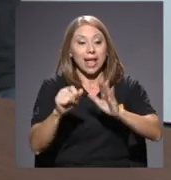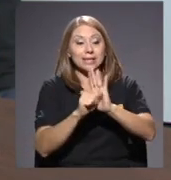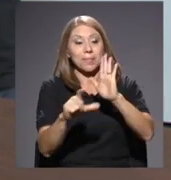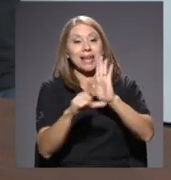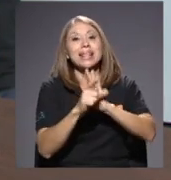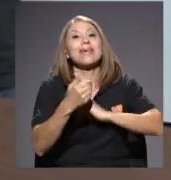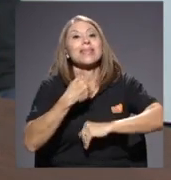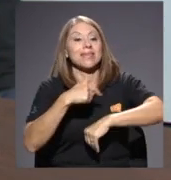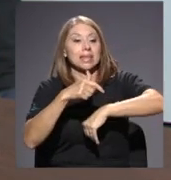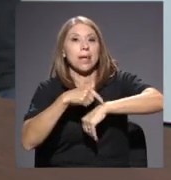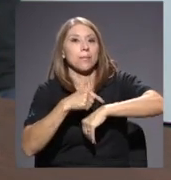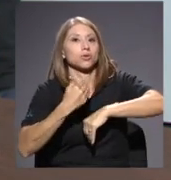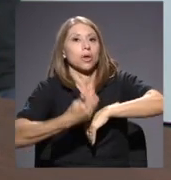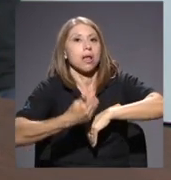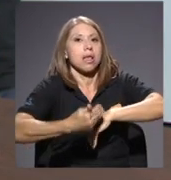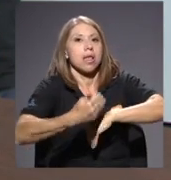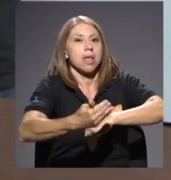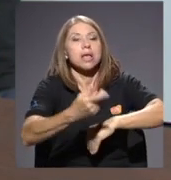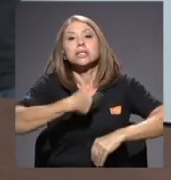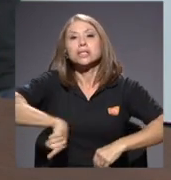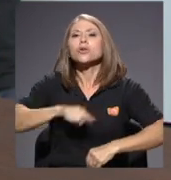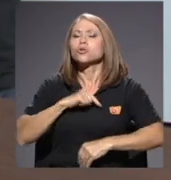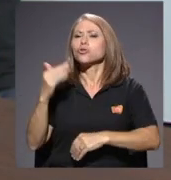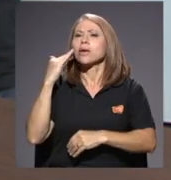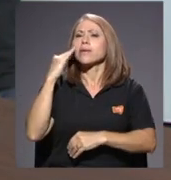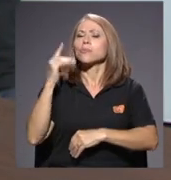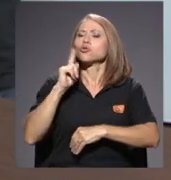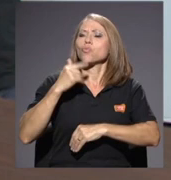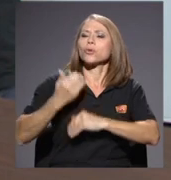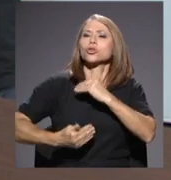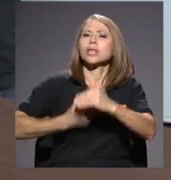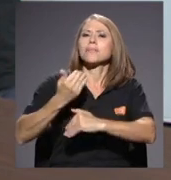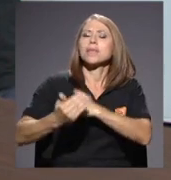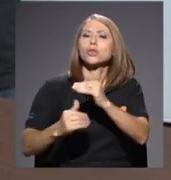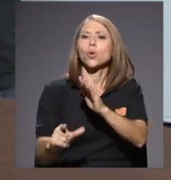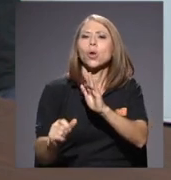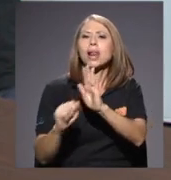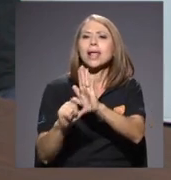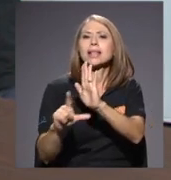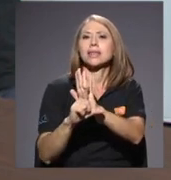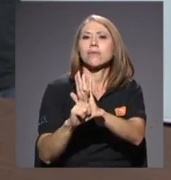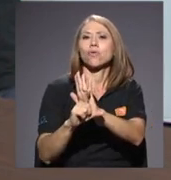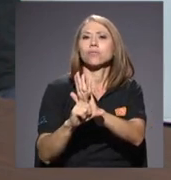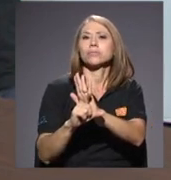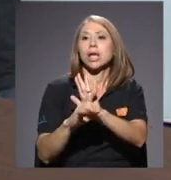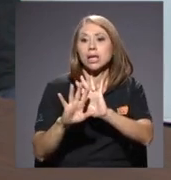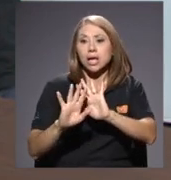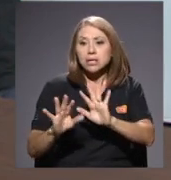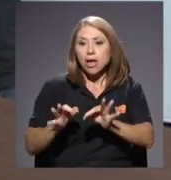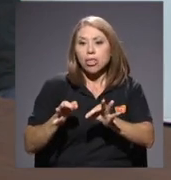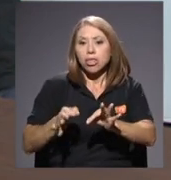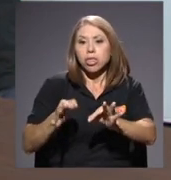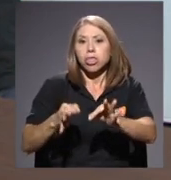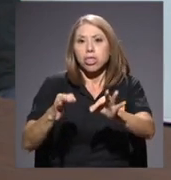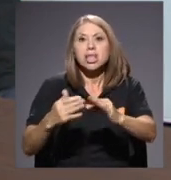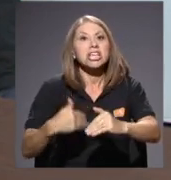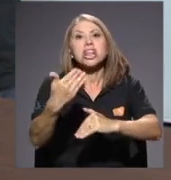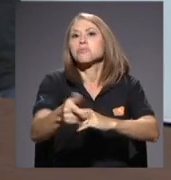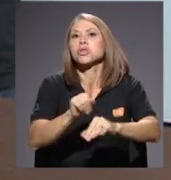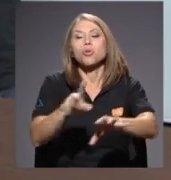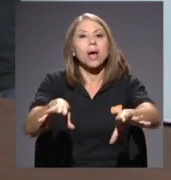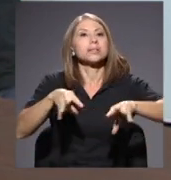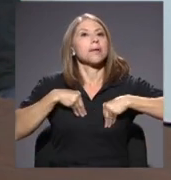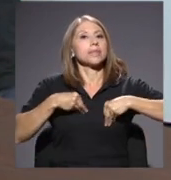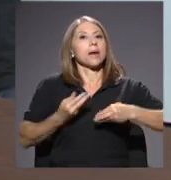si sabíamos que estábamos en un procedimiento legislativo que a partir de determinado punto ya no acepta mociones, ¿por qué es que se da la mayor